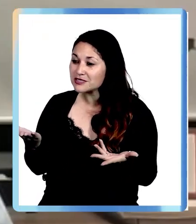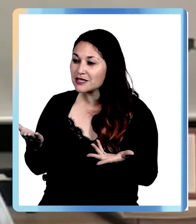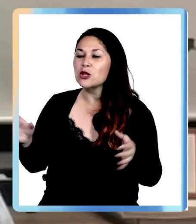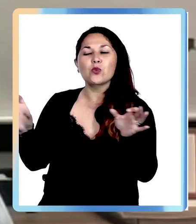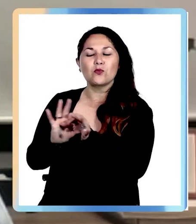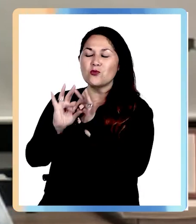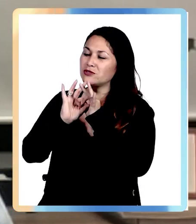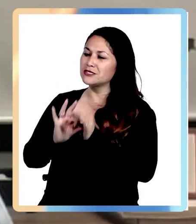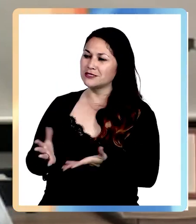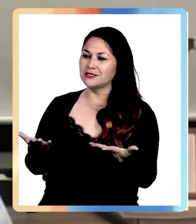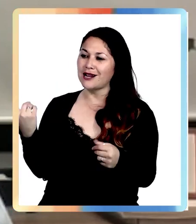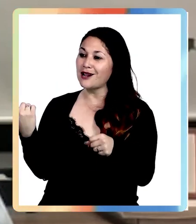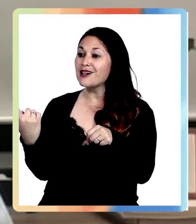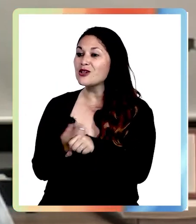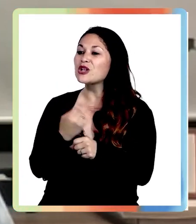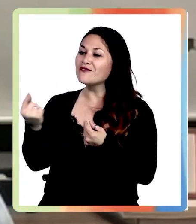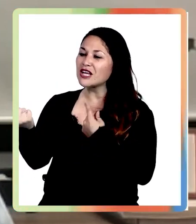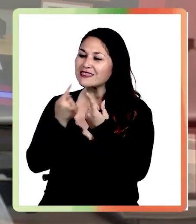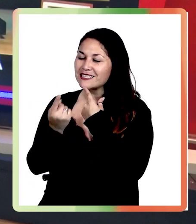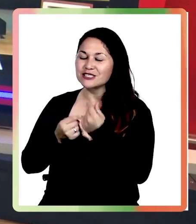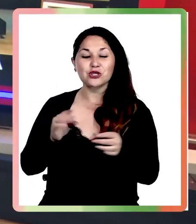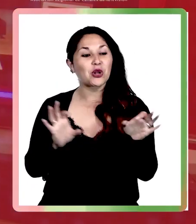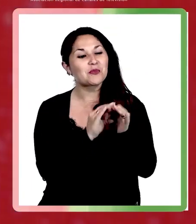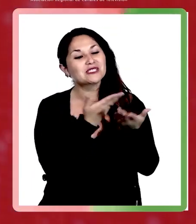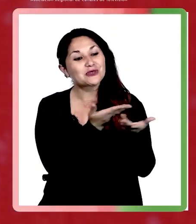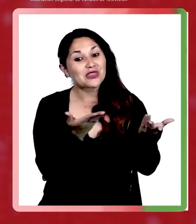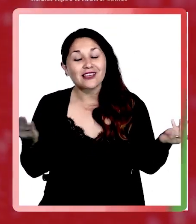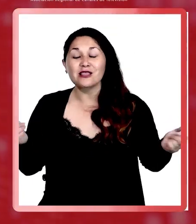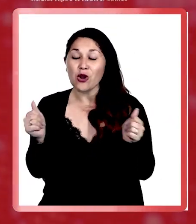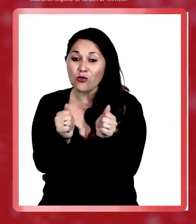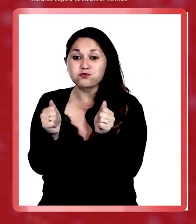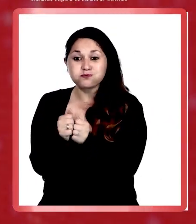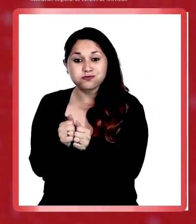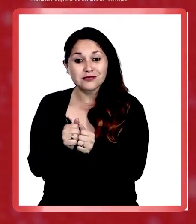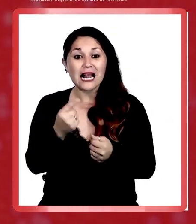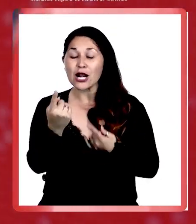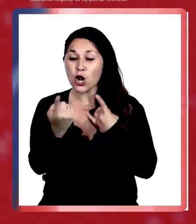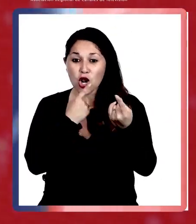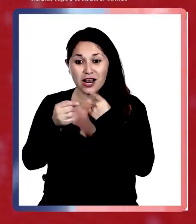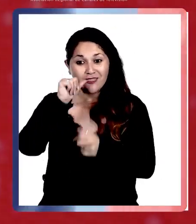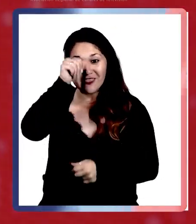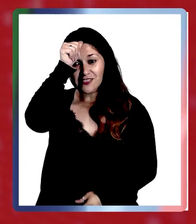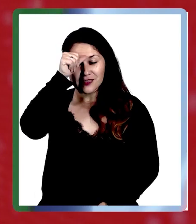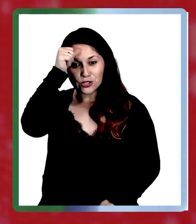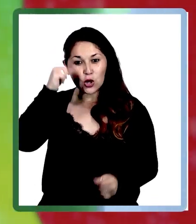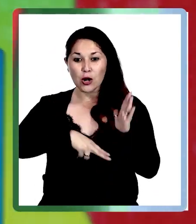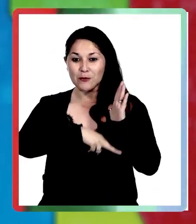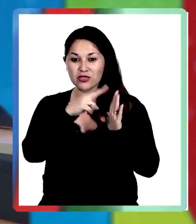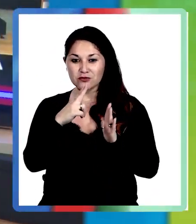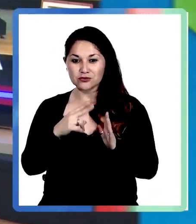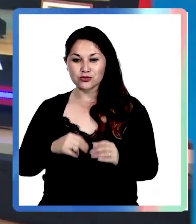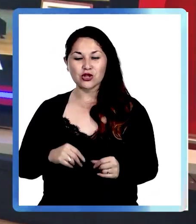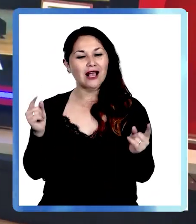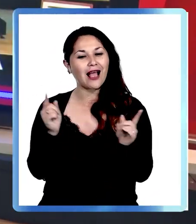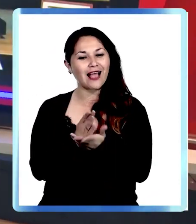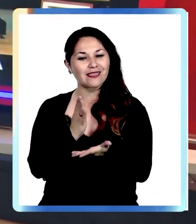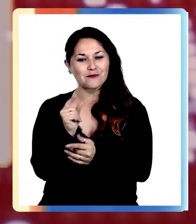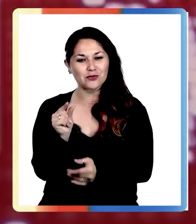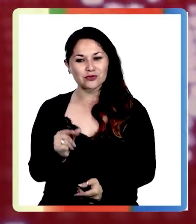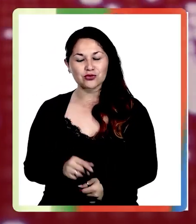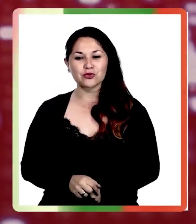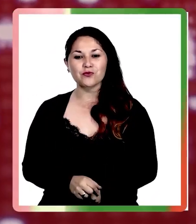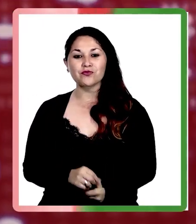y muchísimas gracias nuevamente por esta entrevista. Gracias a ustedes también por acompañarnos en esta entrevista del domingo de Portavoz Noticias. Hasta